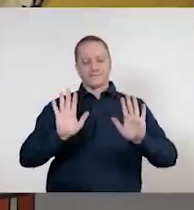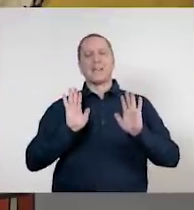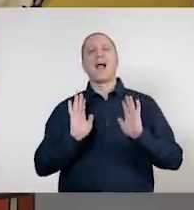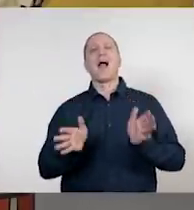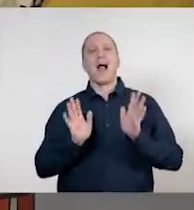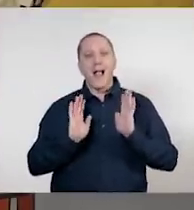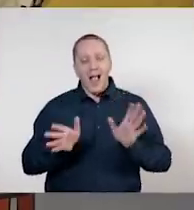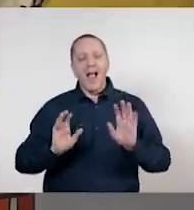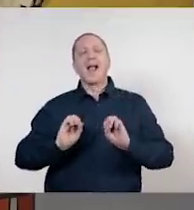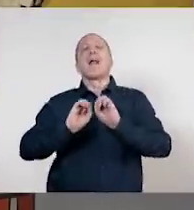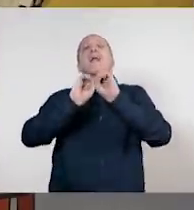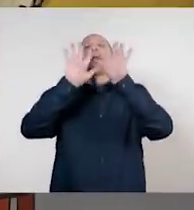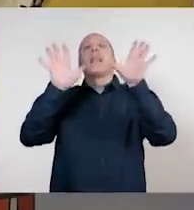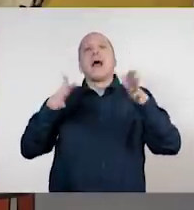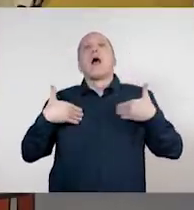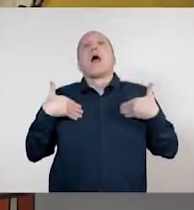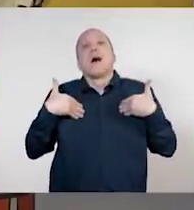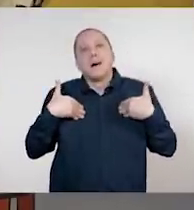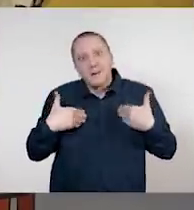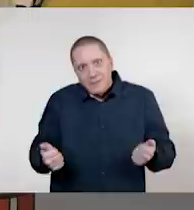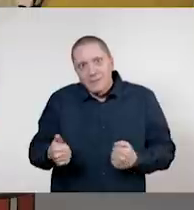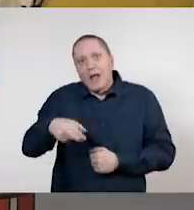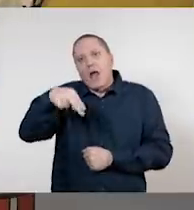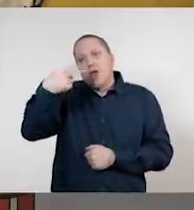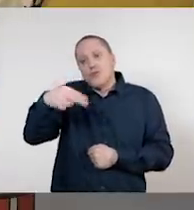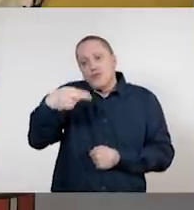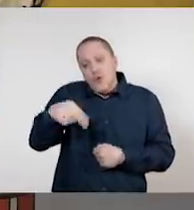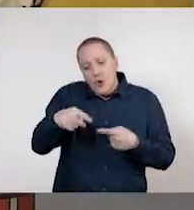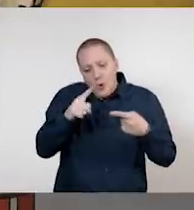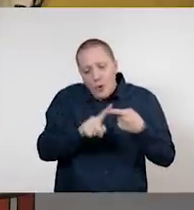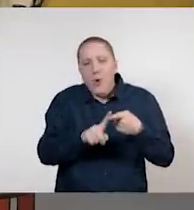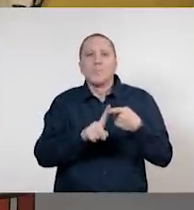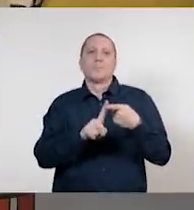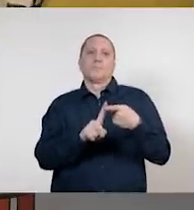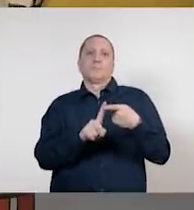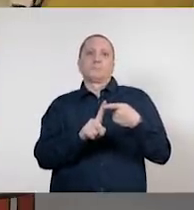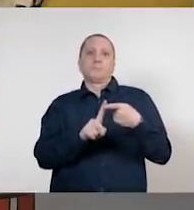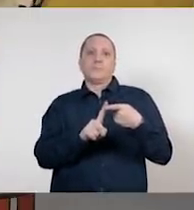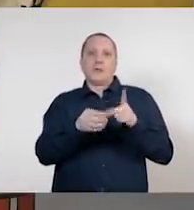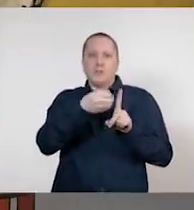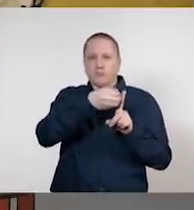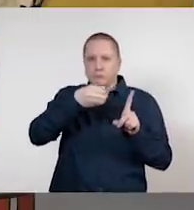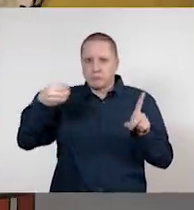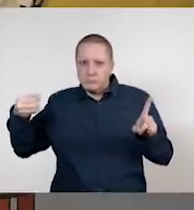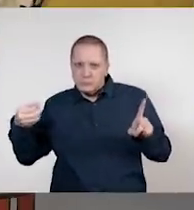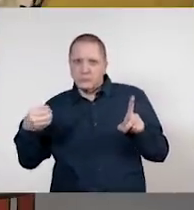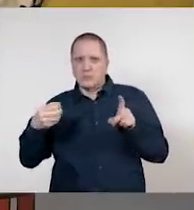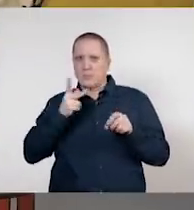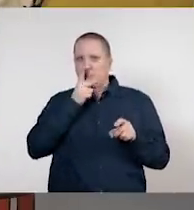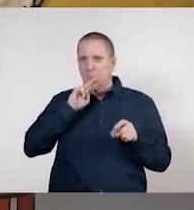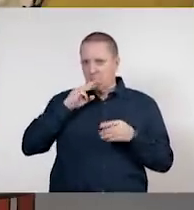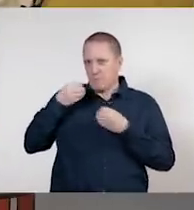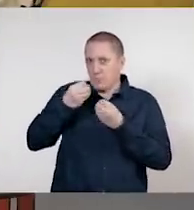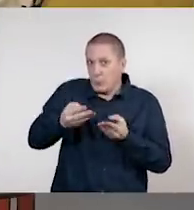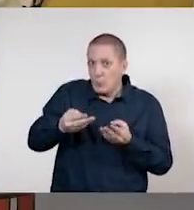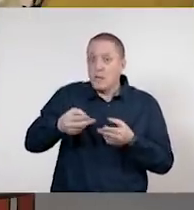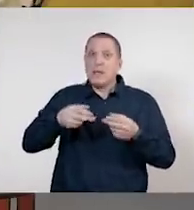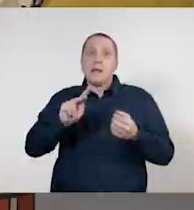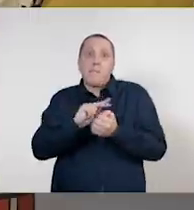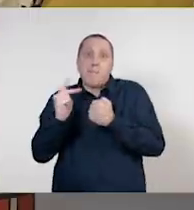Ya. Ahora sí ya me quedó muy claro por qué es importante tener un nombre, un apellido y